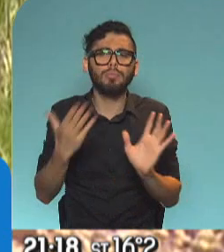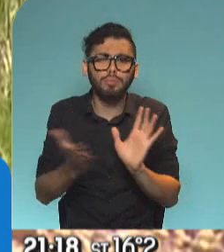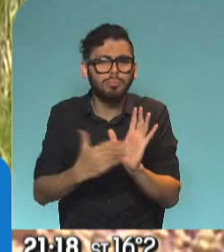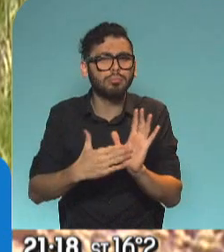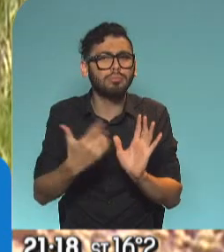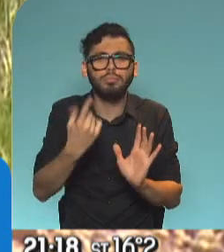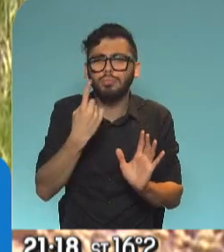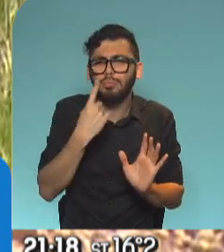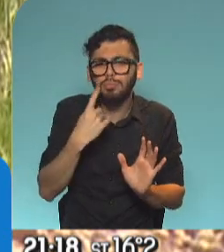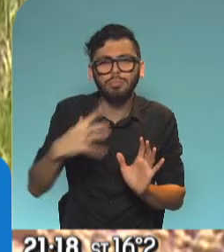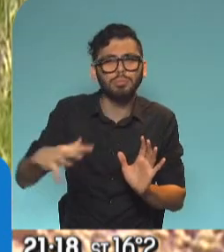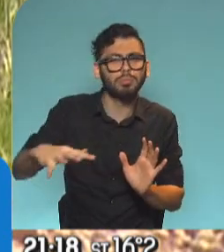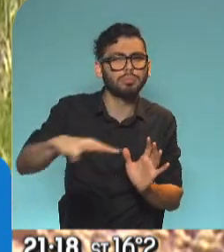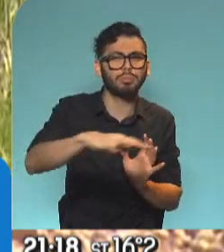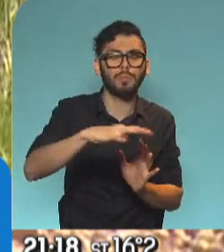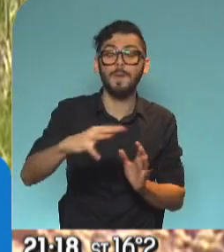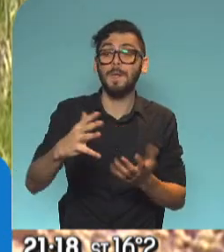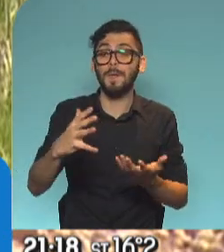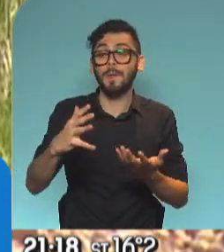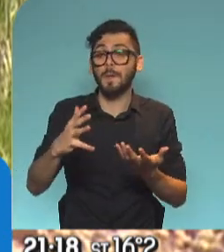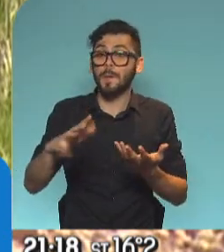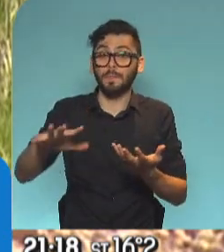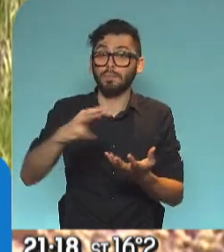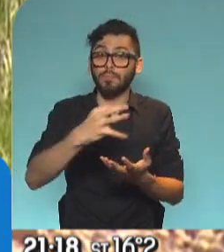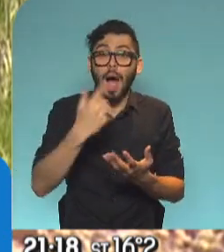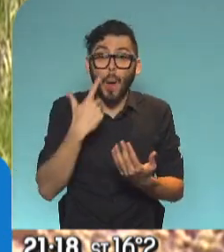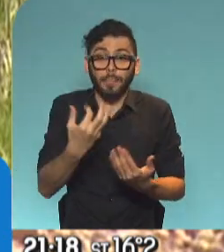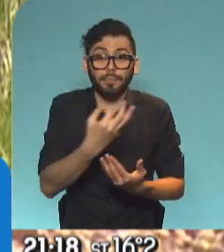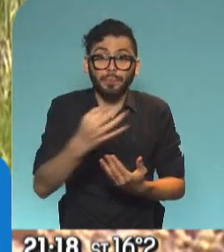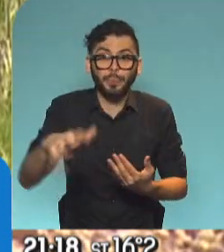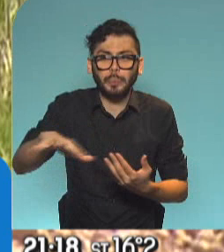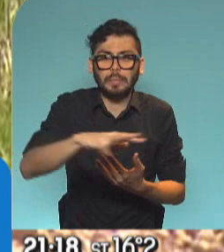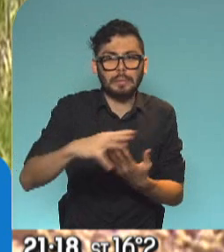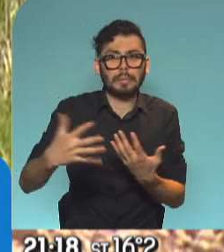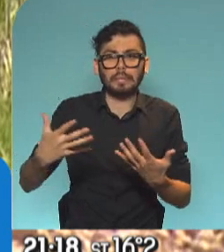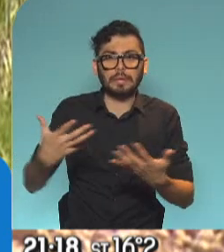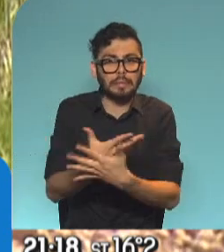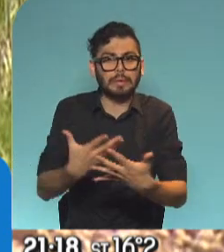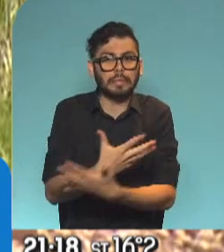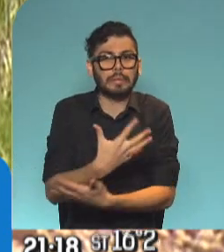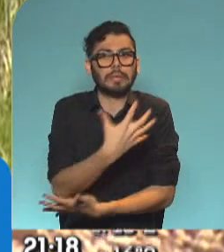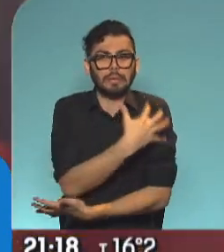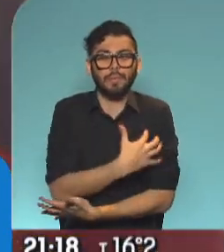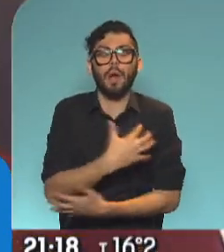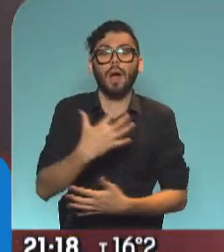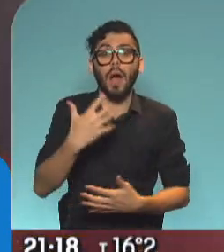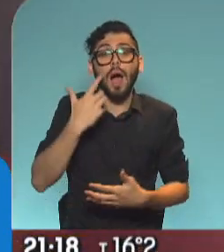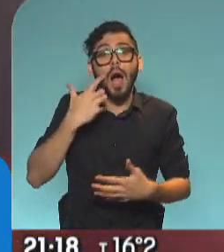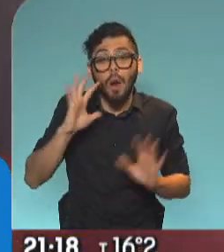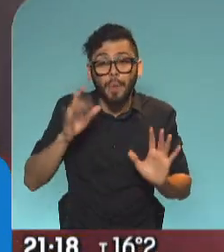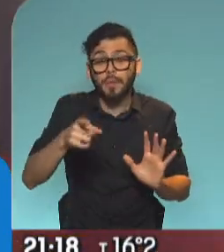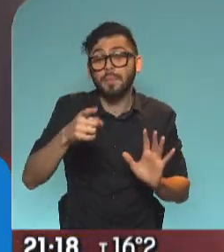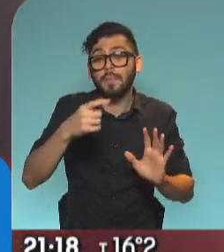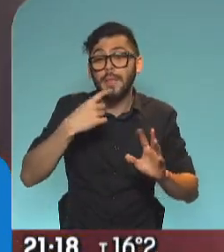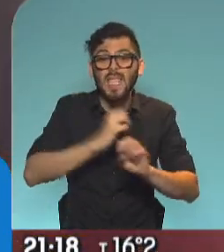las situaciones que ameriten el contexto de vulnerabilidad, los efectos de nosotros poder intervenir, y según la gravedad de la situación